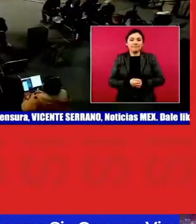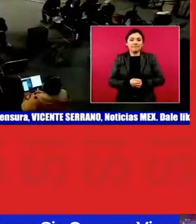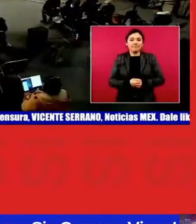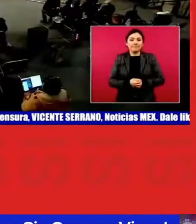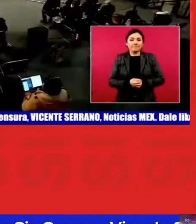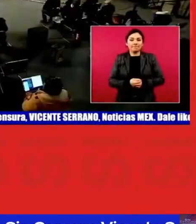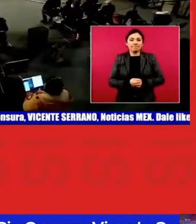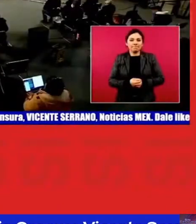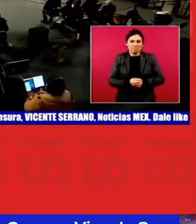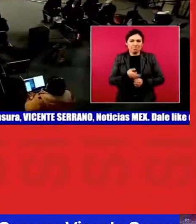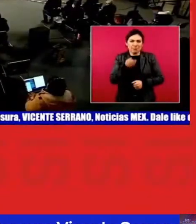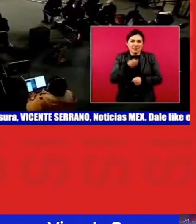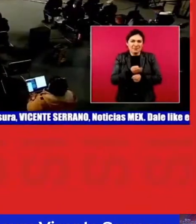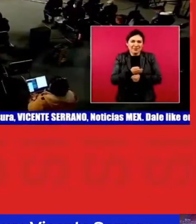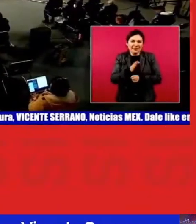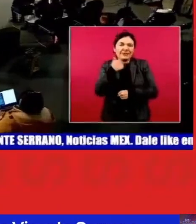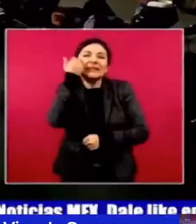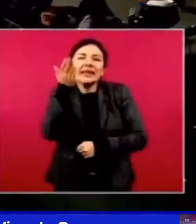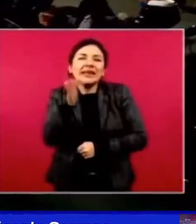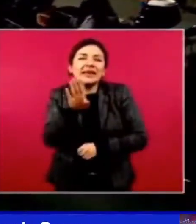personajes. Un rato.